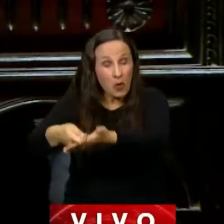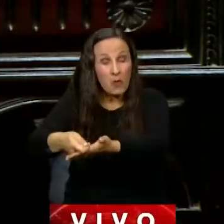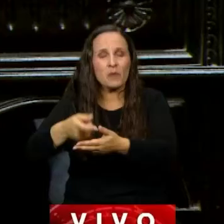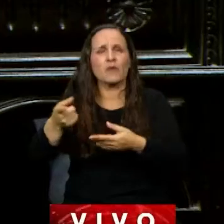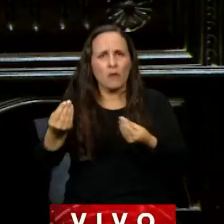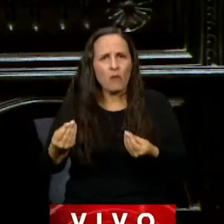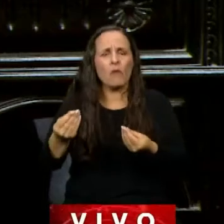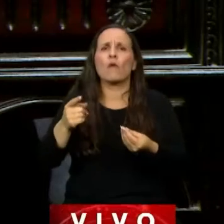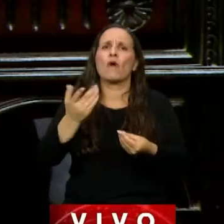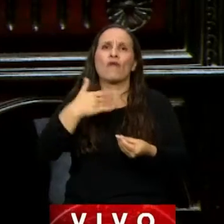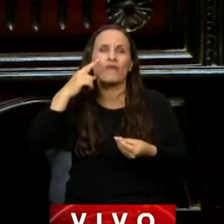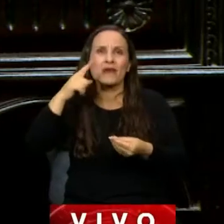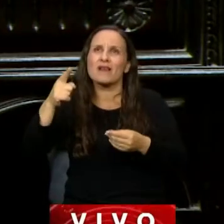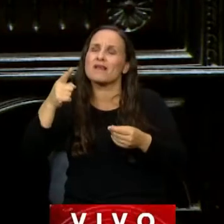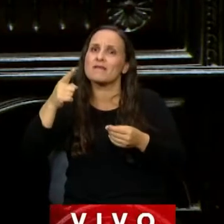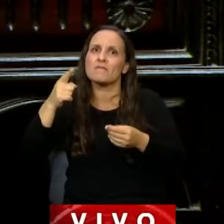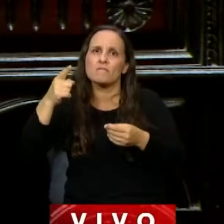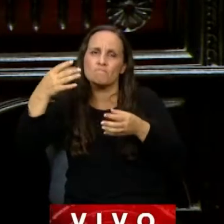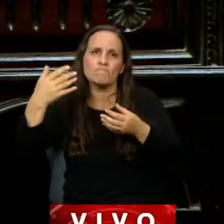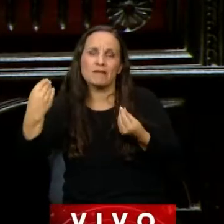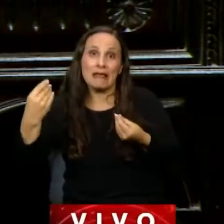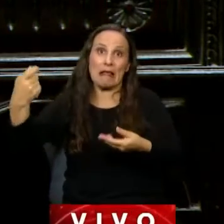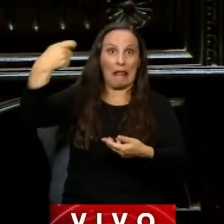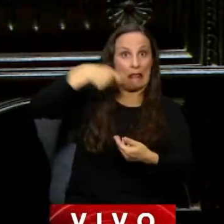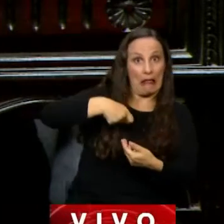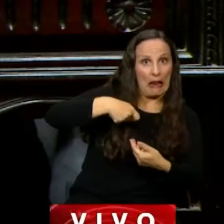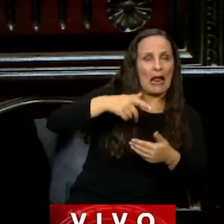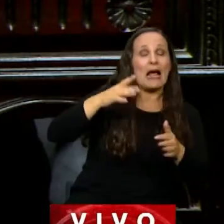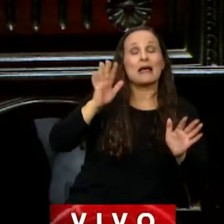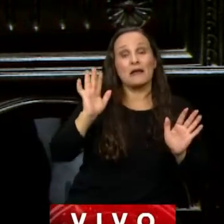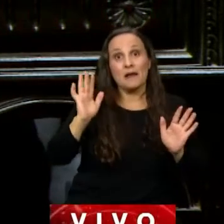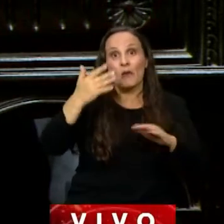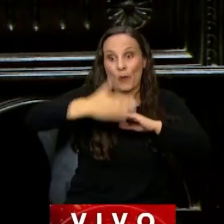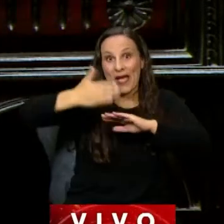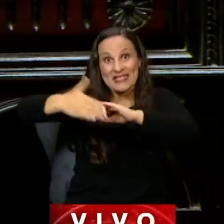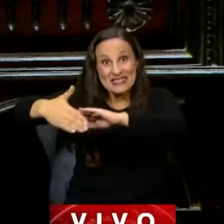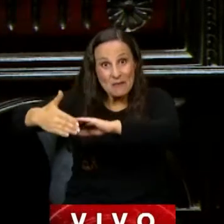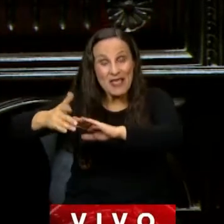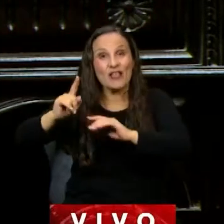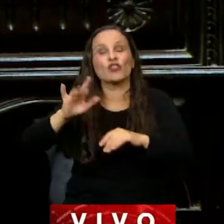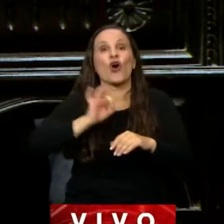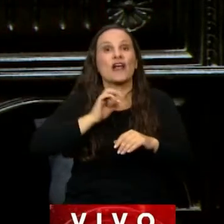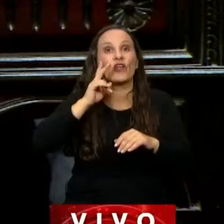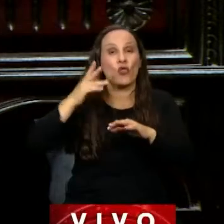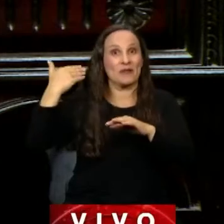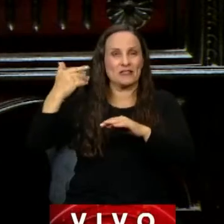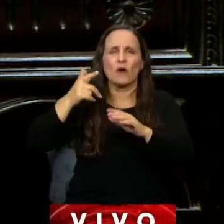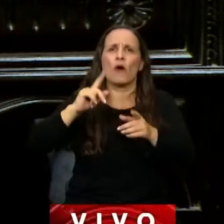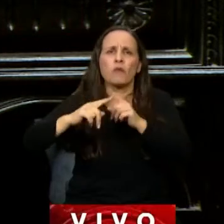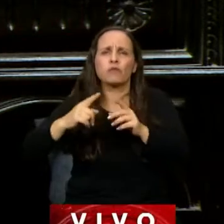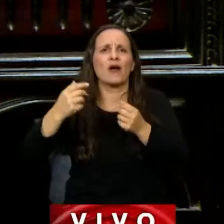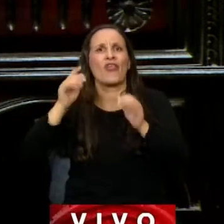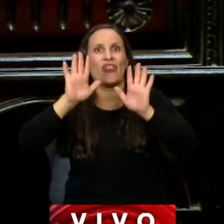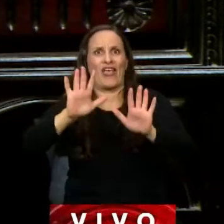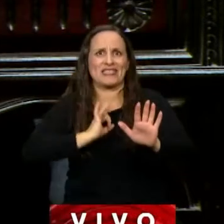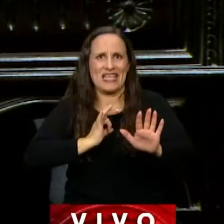luego de cumplir con las metas acordadas y que será algo mayor a los vencimientos pautados en 2018 es de 10 años,